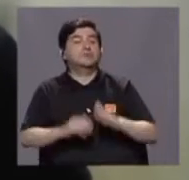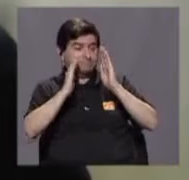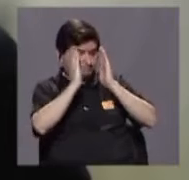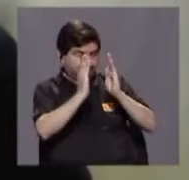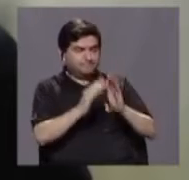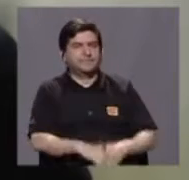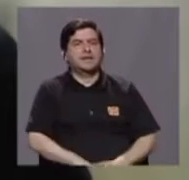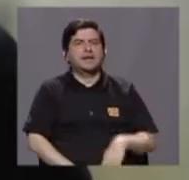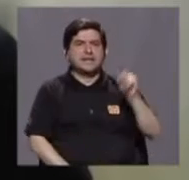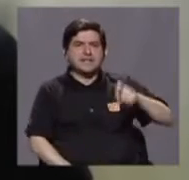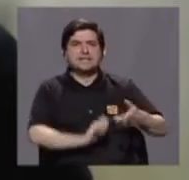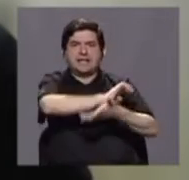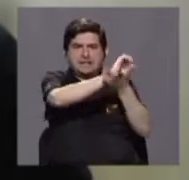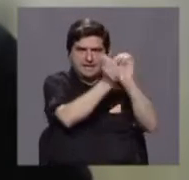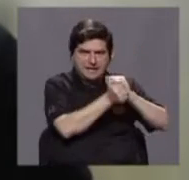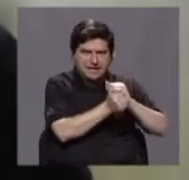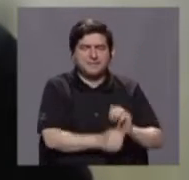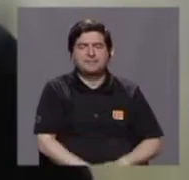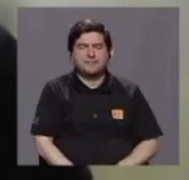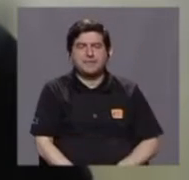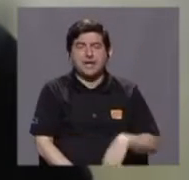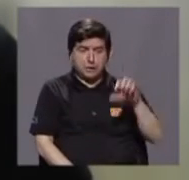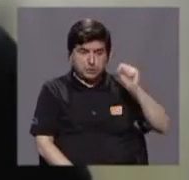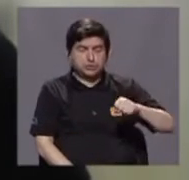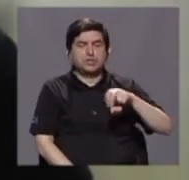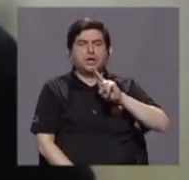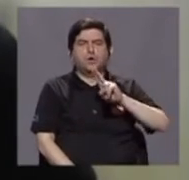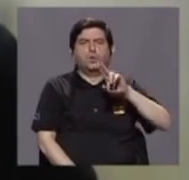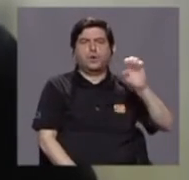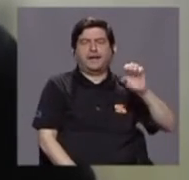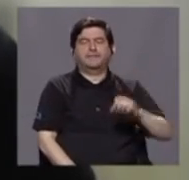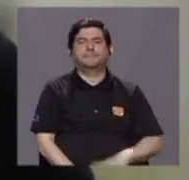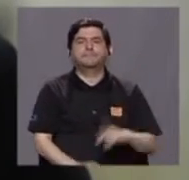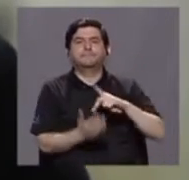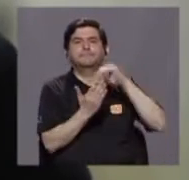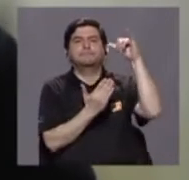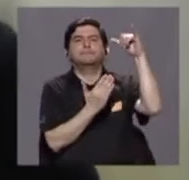de transformar el conjunto de la Unión Europea. Eso quiere decir